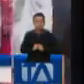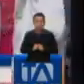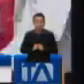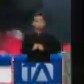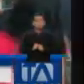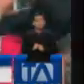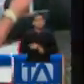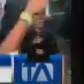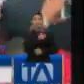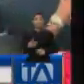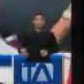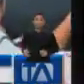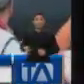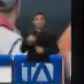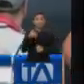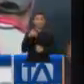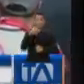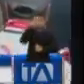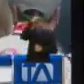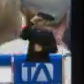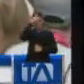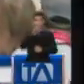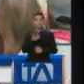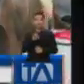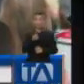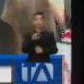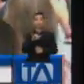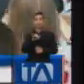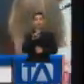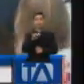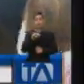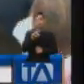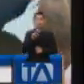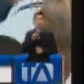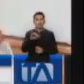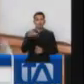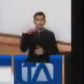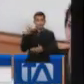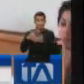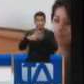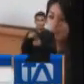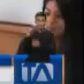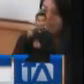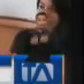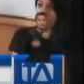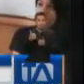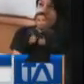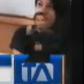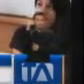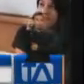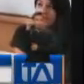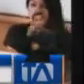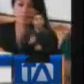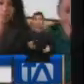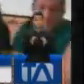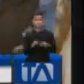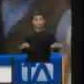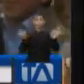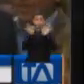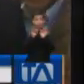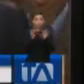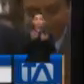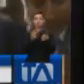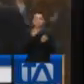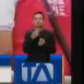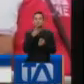Keiko Fujimori, hija del expresidente Alberto Fujimori, lidera las votaciones presidenciales del Perú y, según datos oficiales,